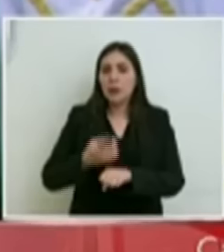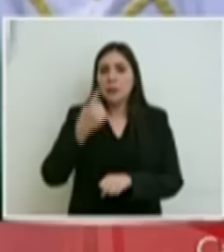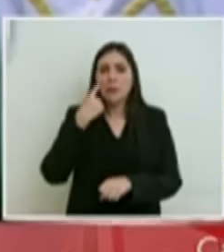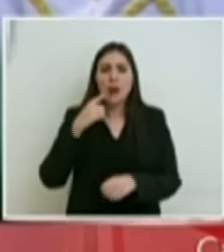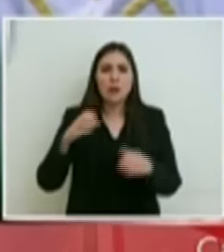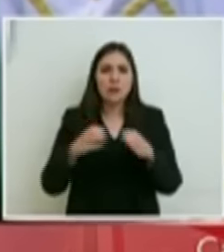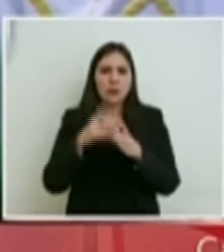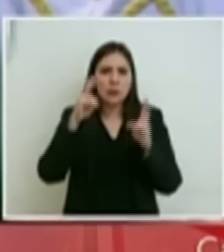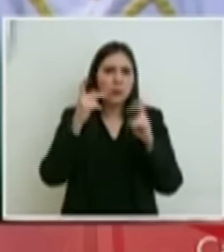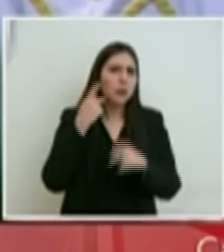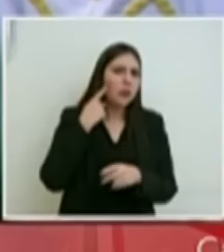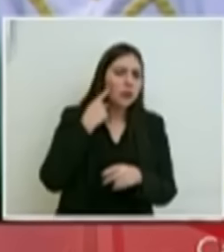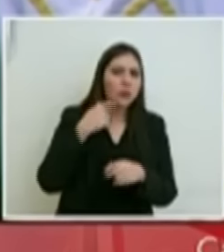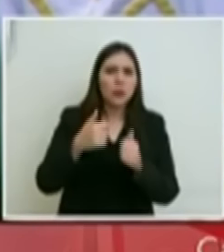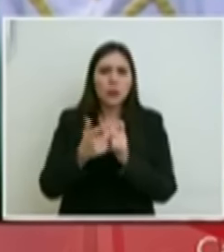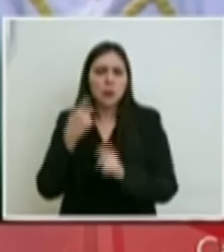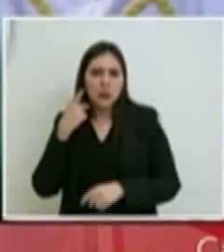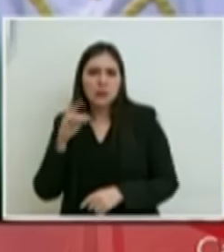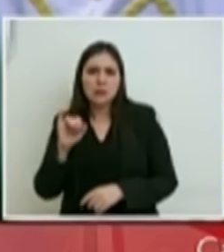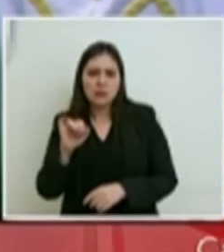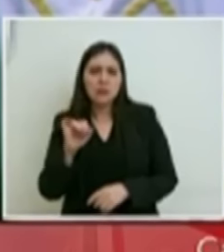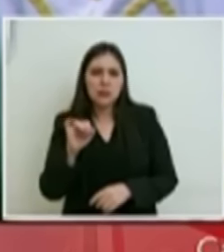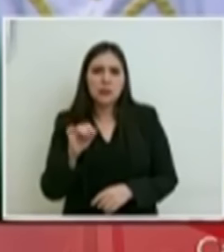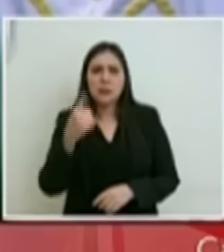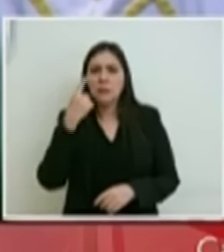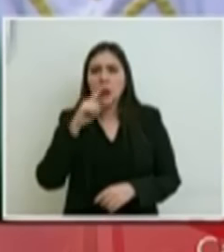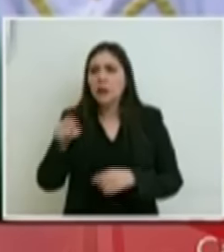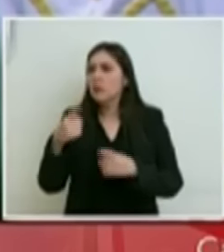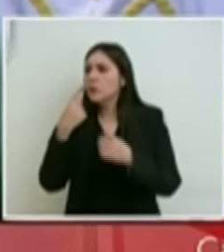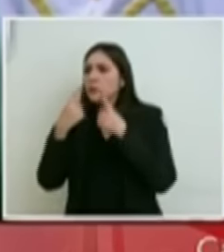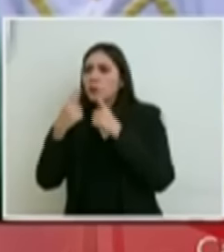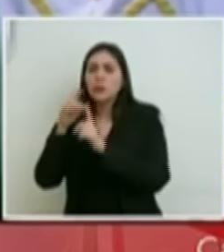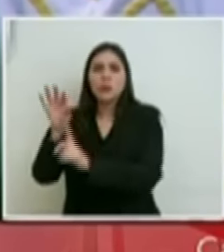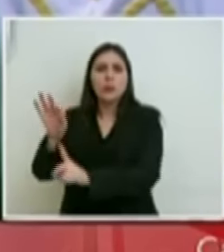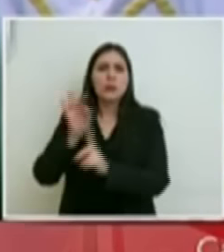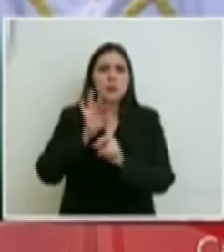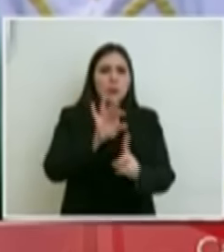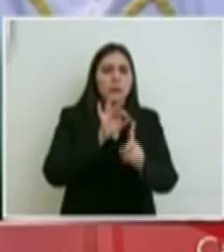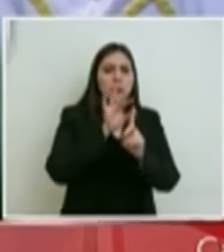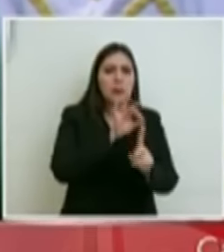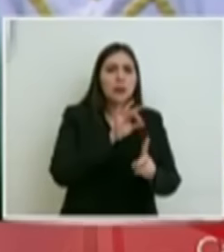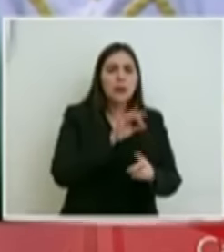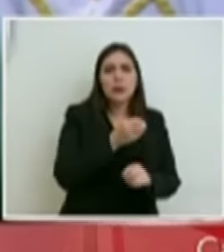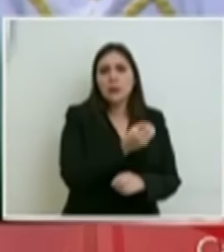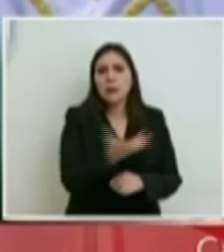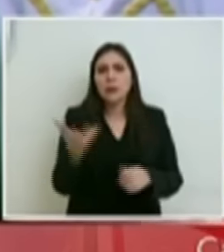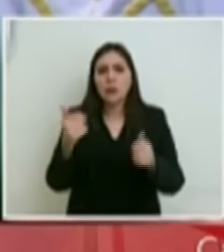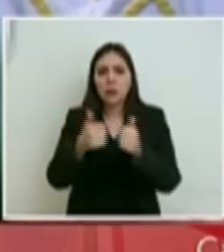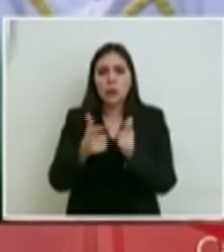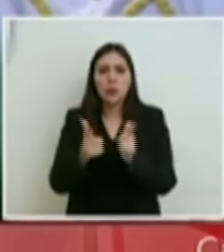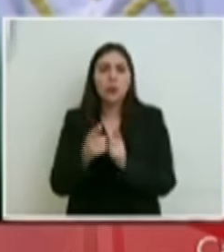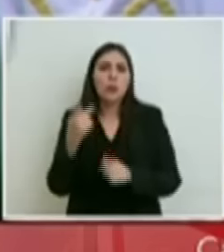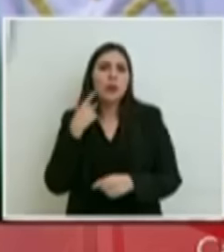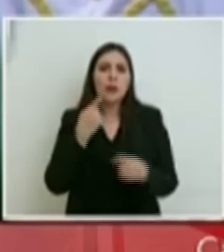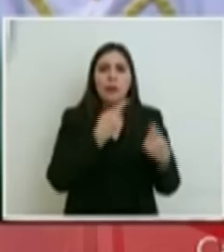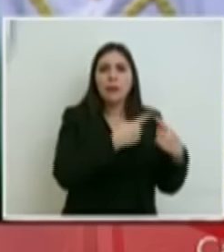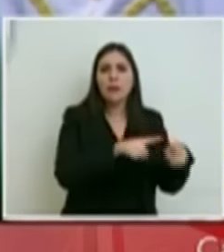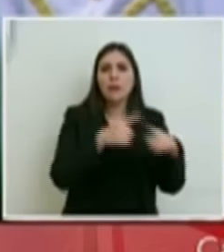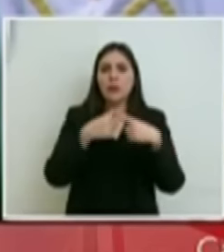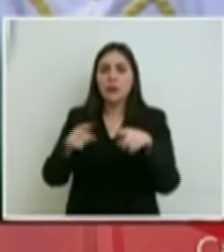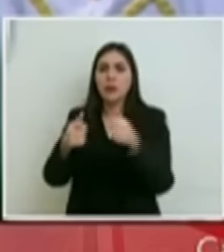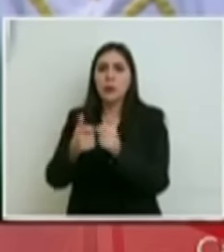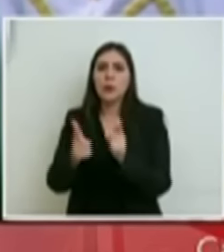Sin duda. Las negociaciones para los nombramientos se llevan a cabo entre grupos parlamentarios de distintos